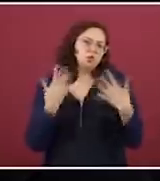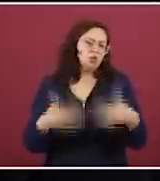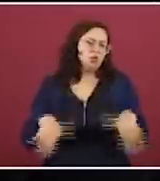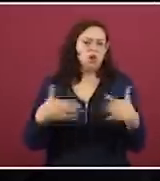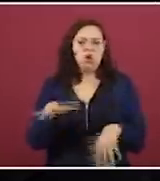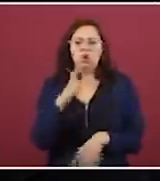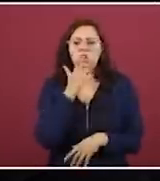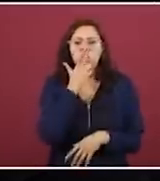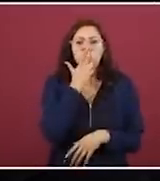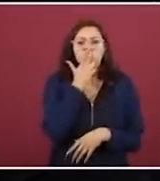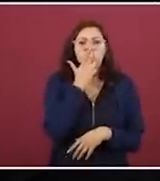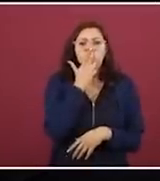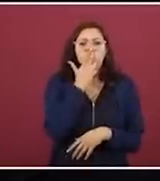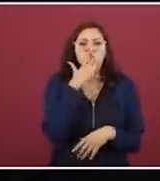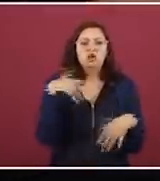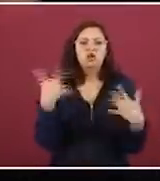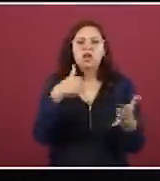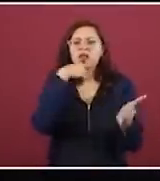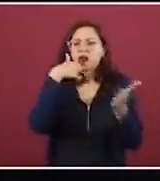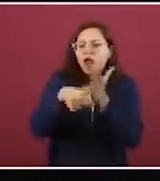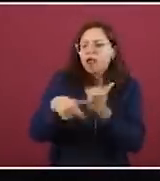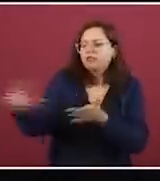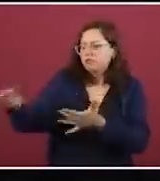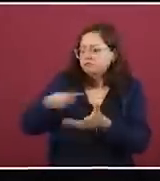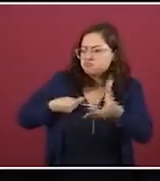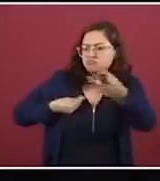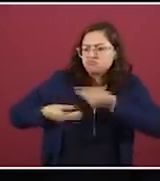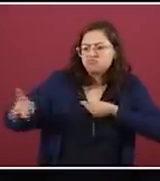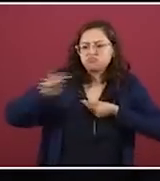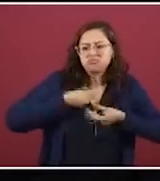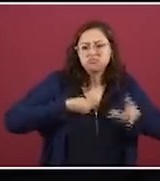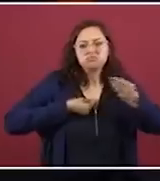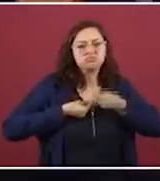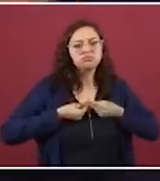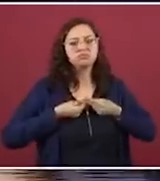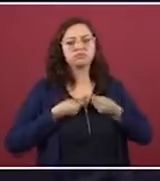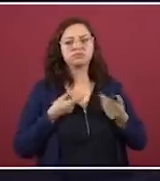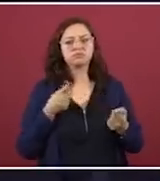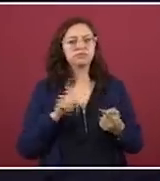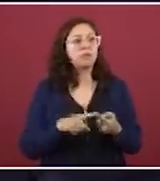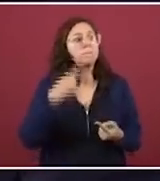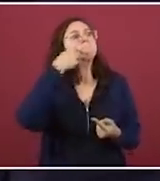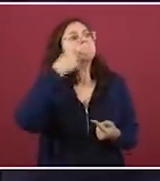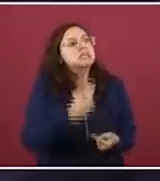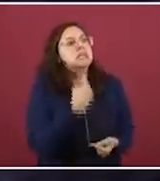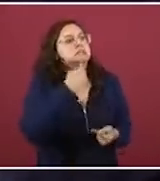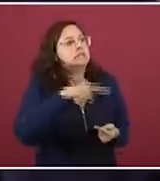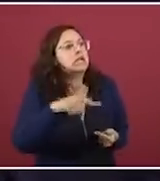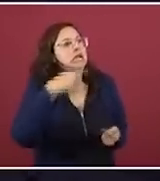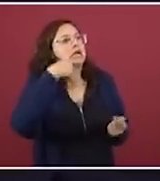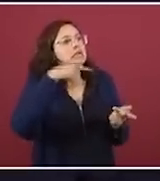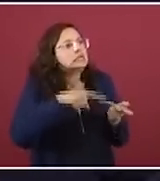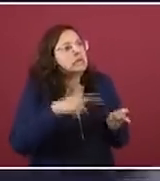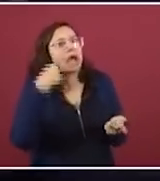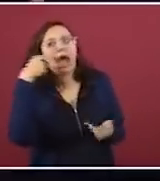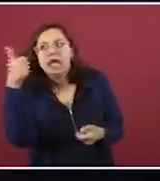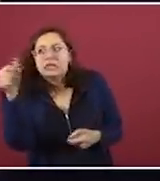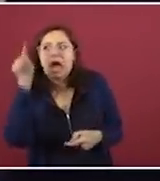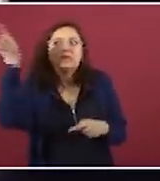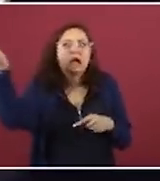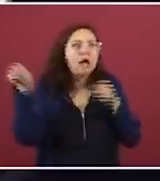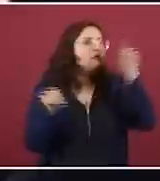cosas, van entregando sus escritos y me van diciendo: el presidente municipal hizo esto, no se confíe con esto otro,